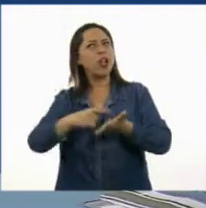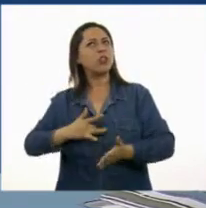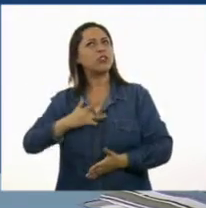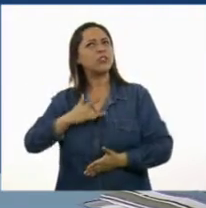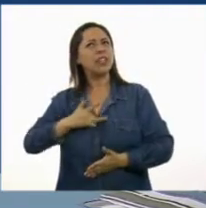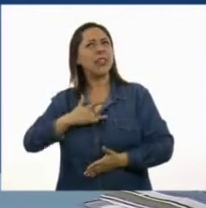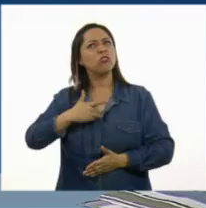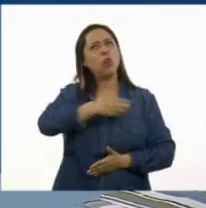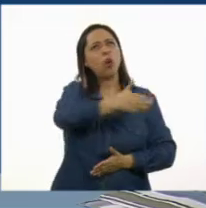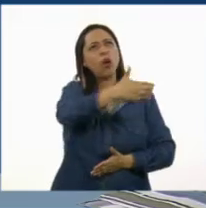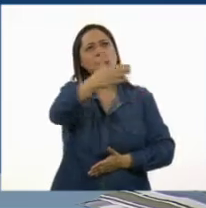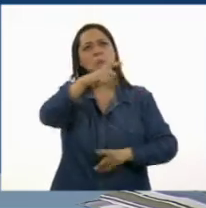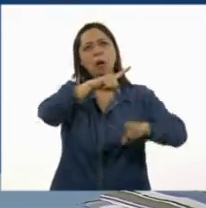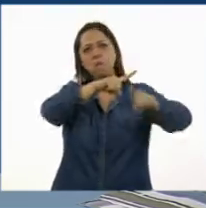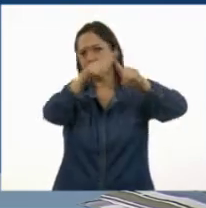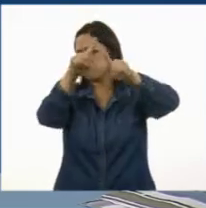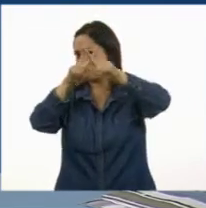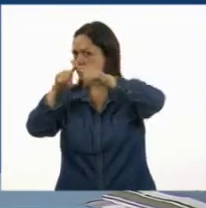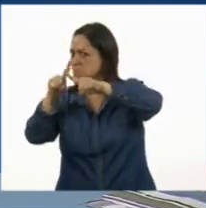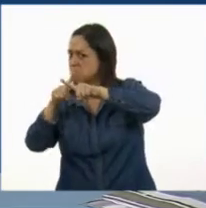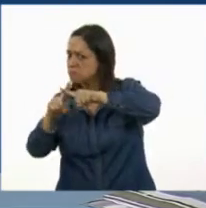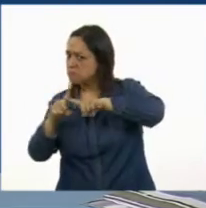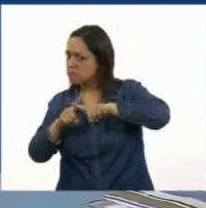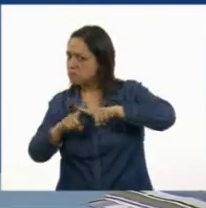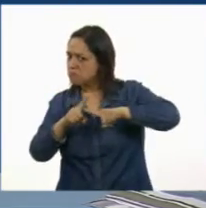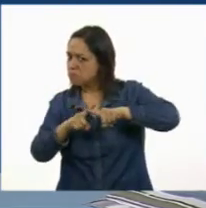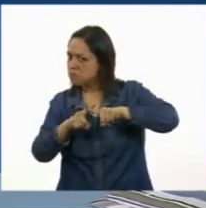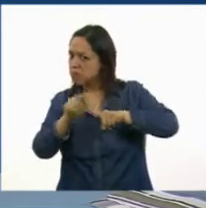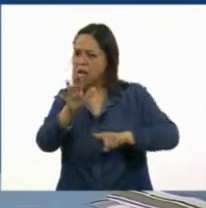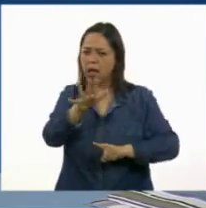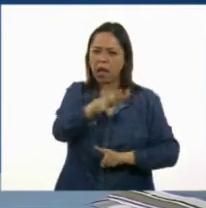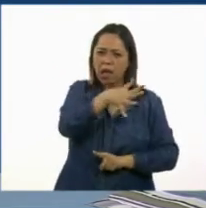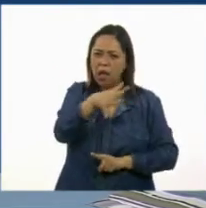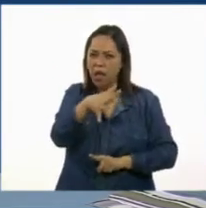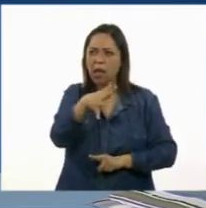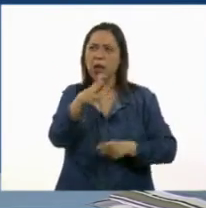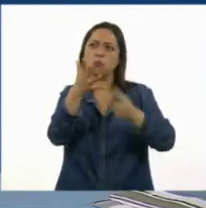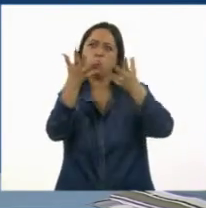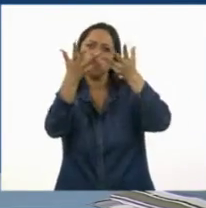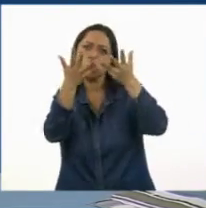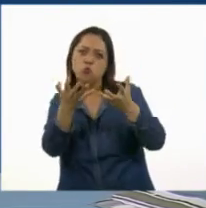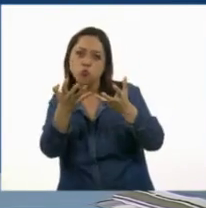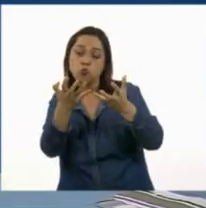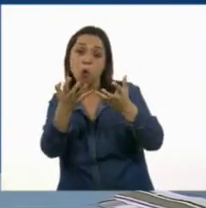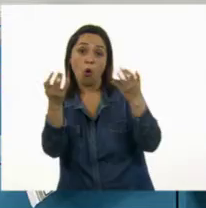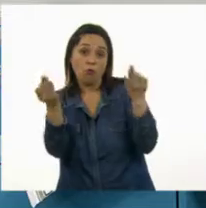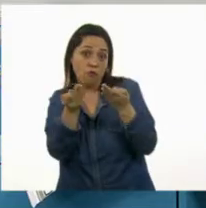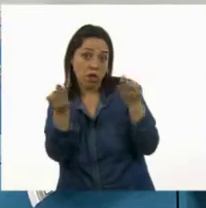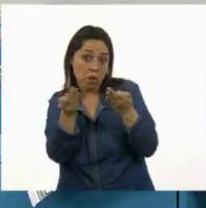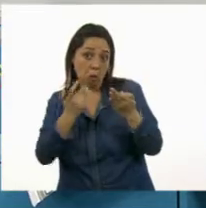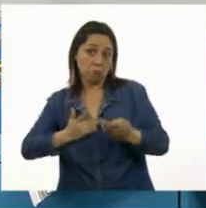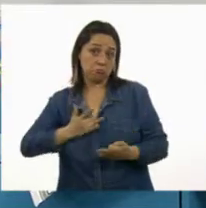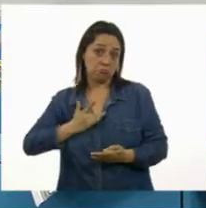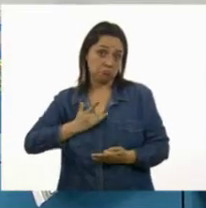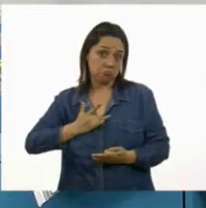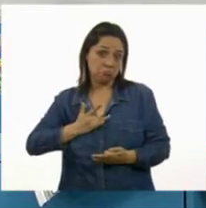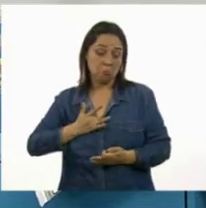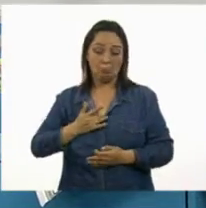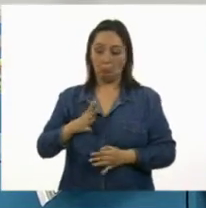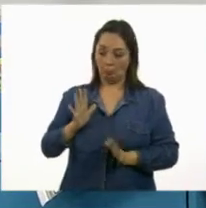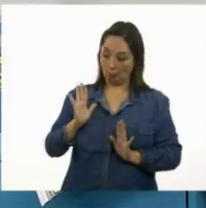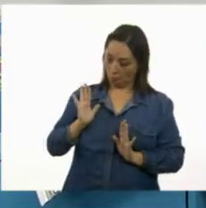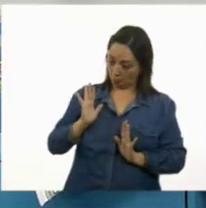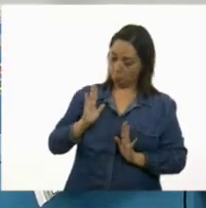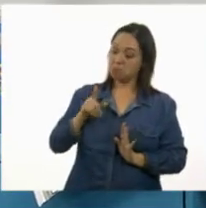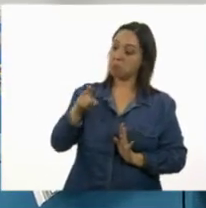clima variado que puede ser templado, seco o frío. Veo que